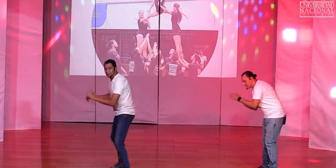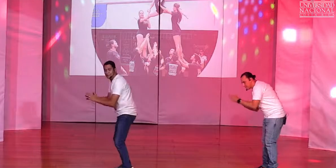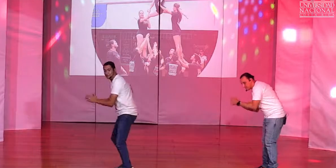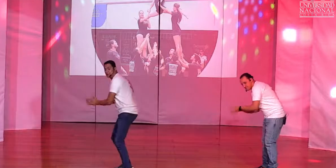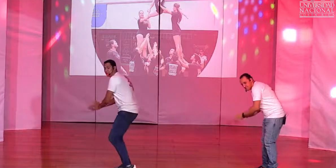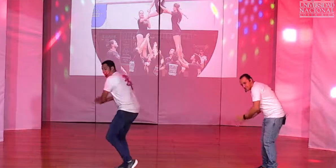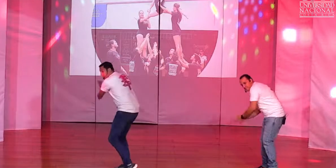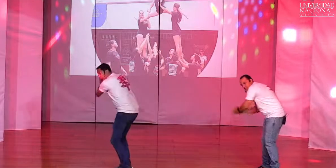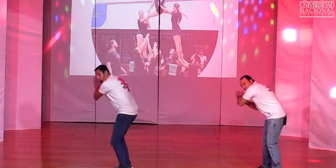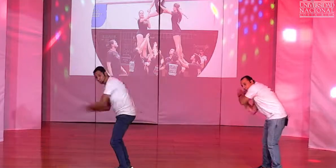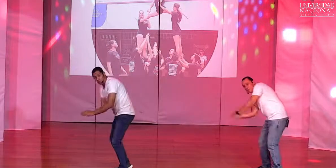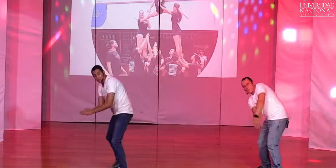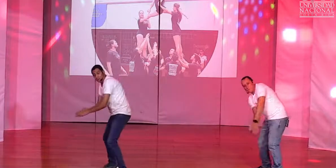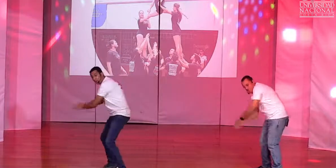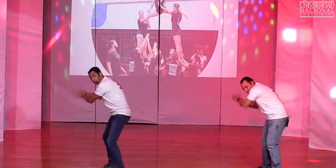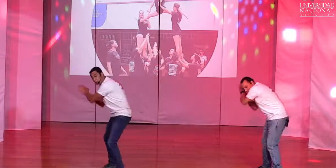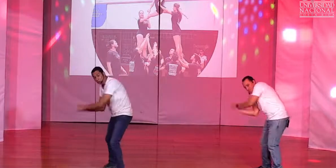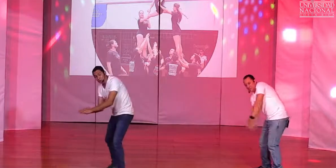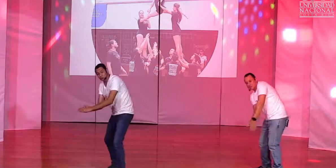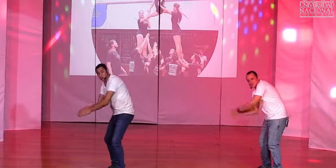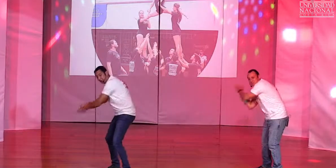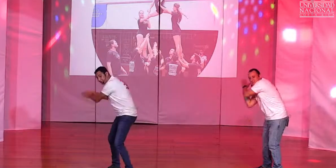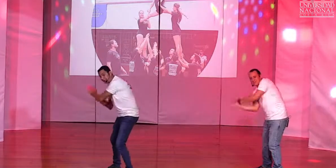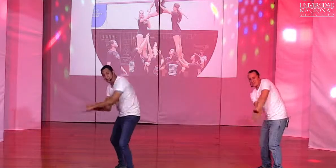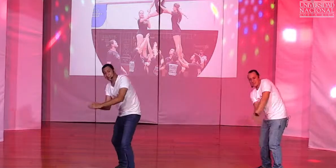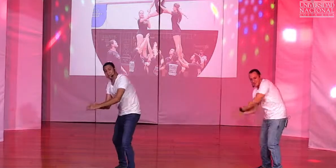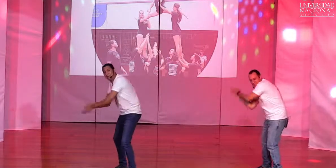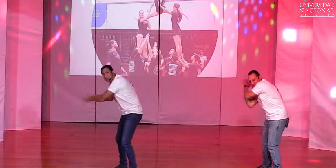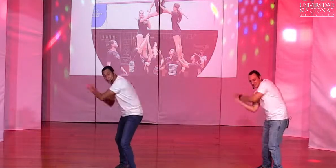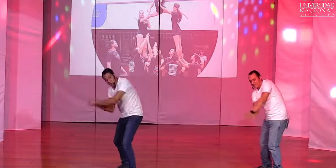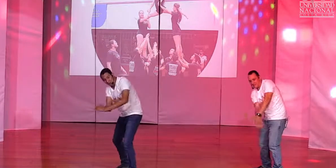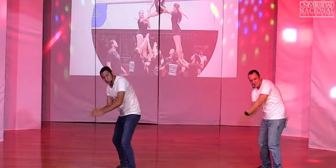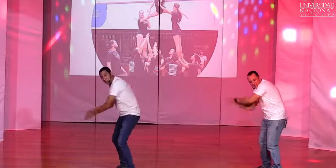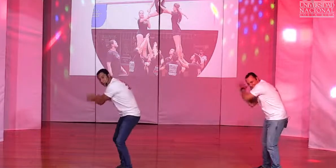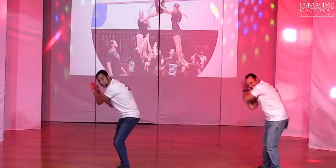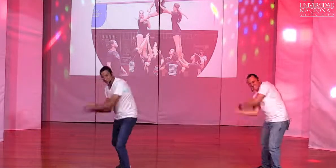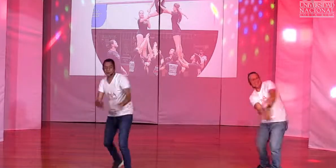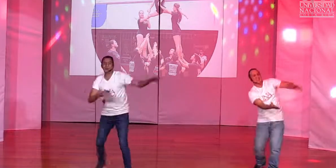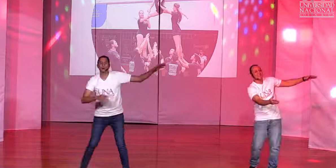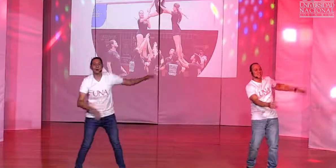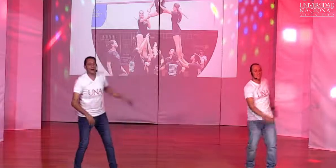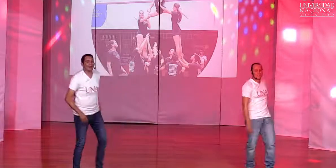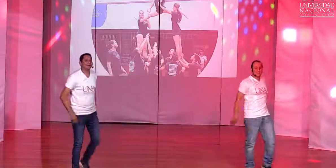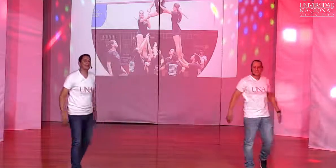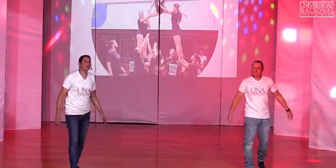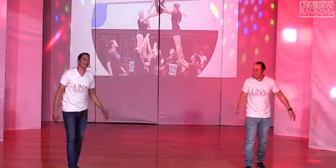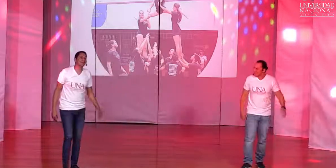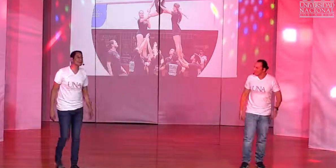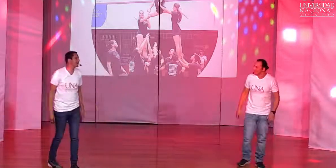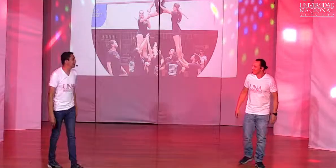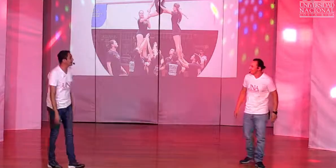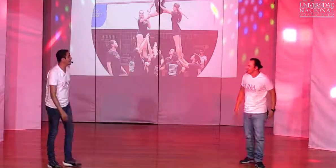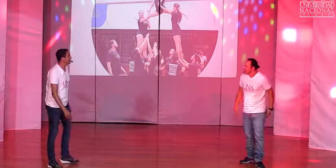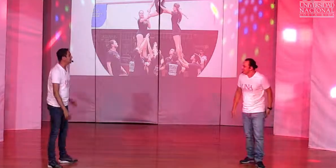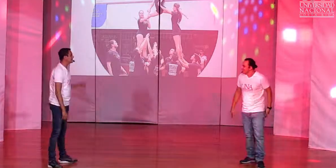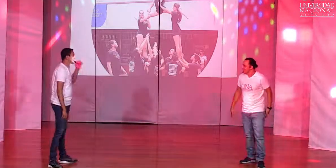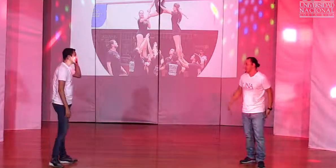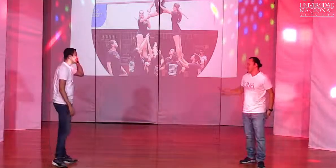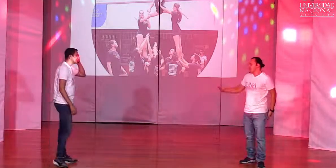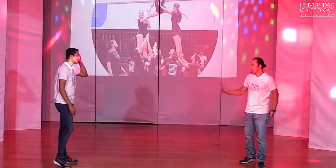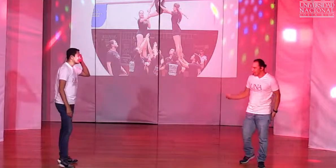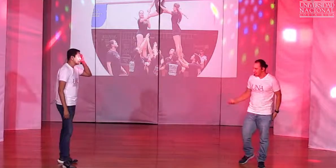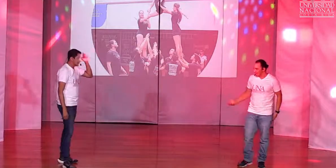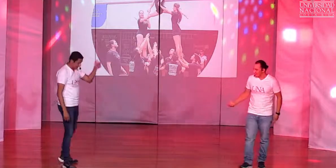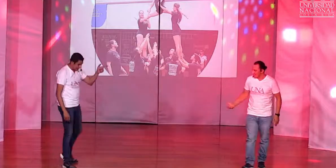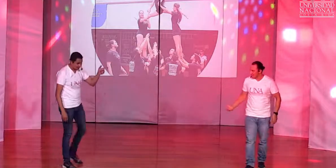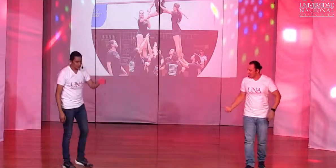a ver, más fuerte, listos y listas. Uno, dos, tres, cuatro, cinco. Al siguiente día, ¿sabe qué pasó, Marito? Y